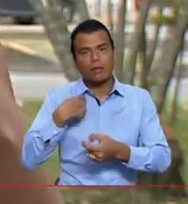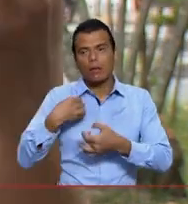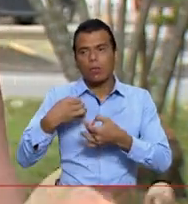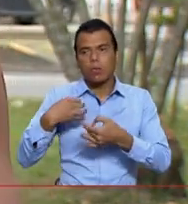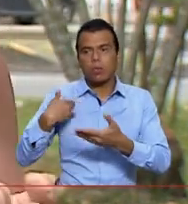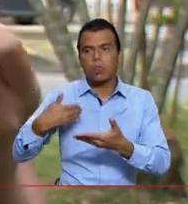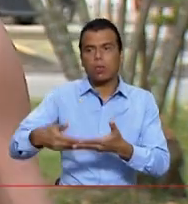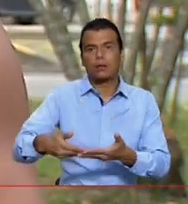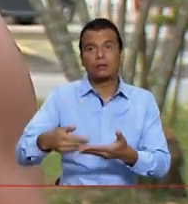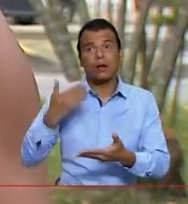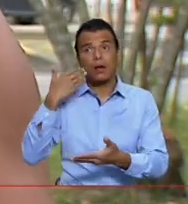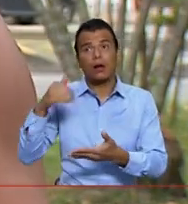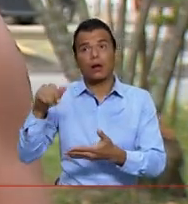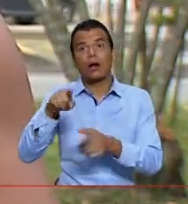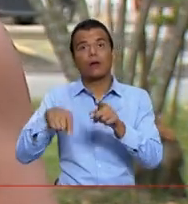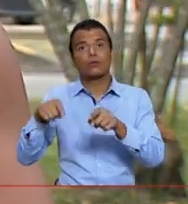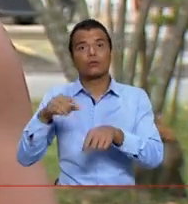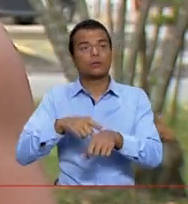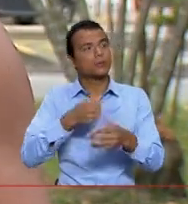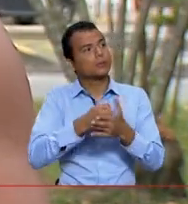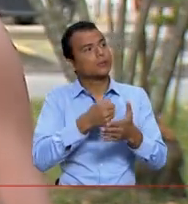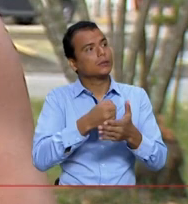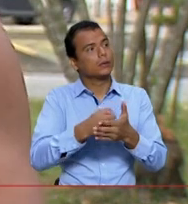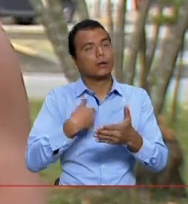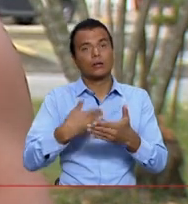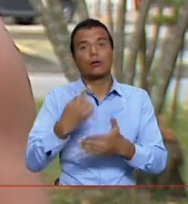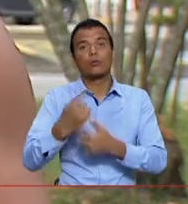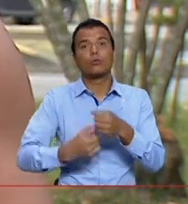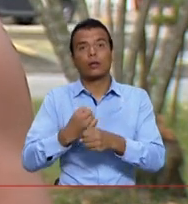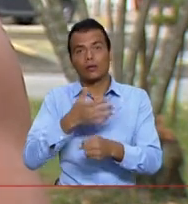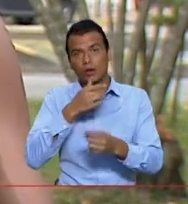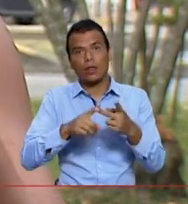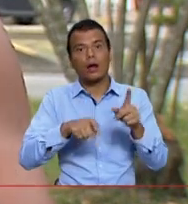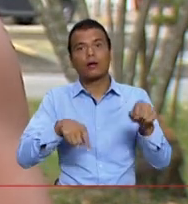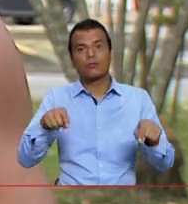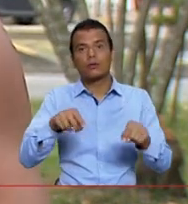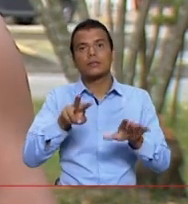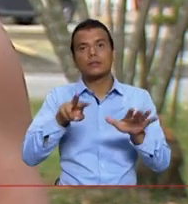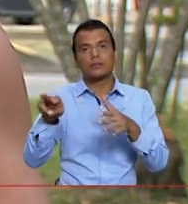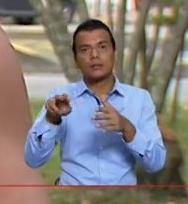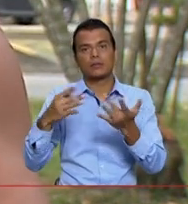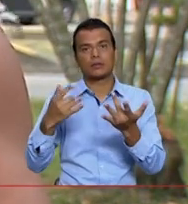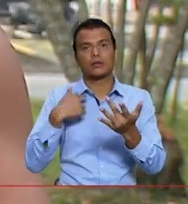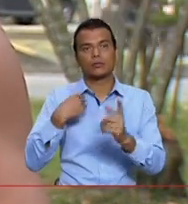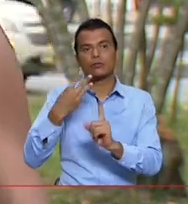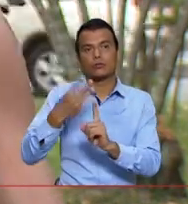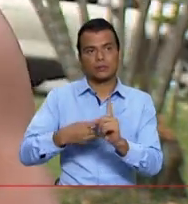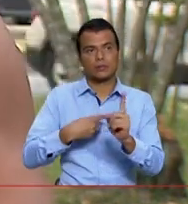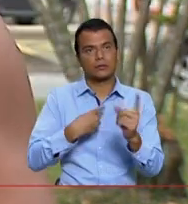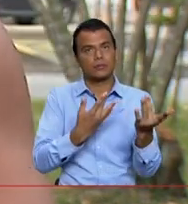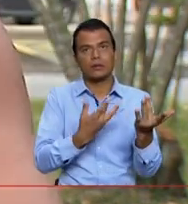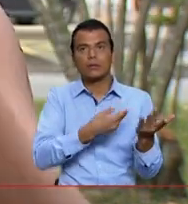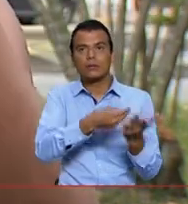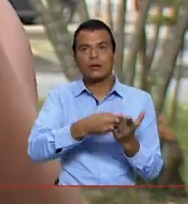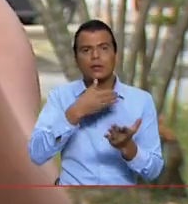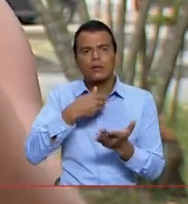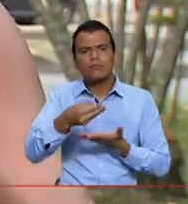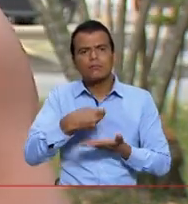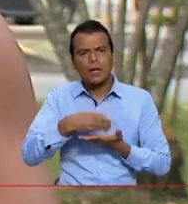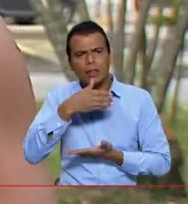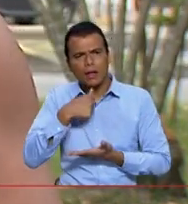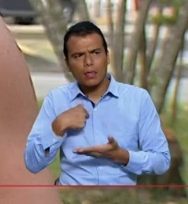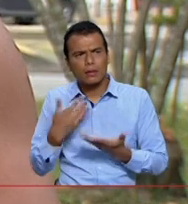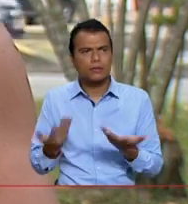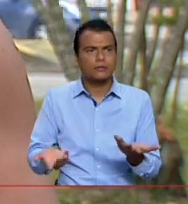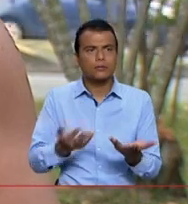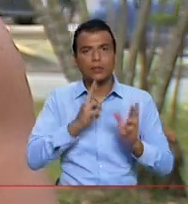rato. Hay unas compañeras que están aún hace un año, no les han pagado, 7 meses tampoco les han pagado. Yo ya estoy cumpliendo 3 meses con hoy y no me han pagado. Estamos ahí y